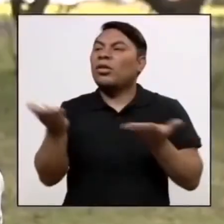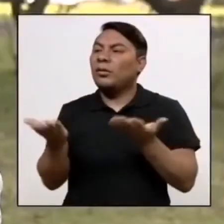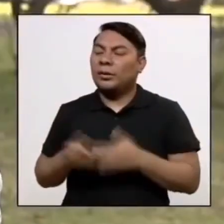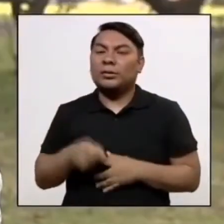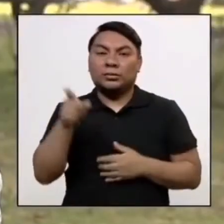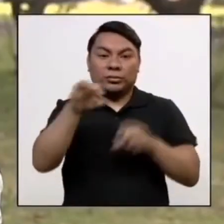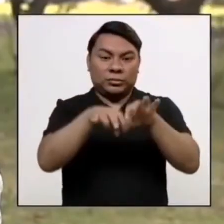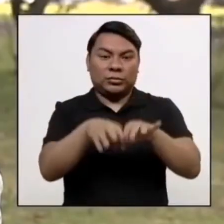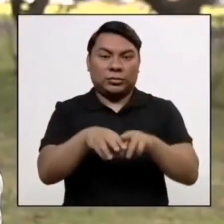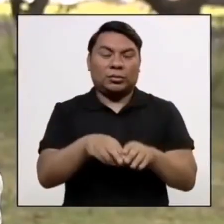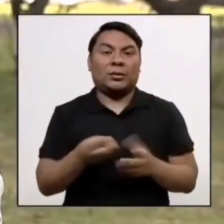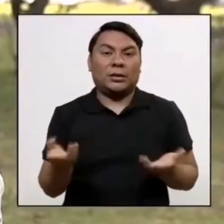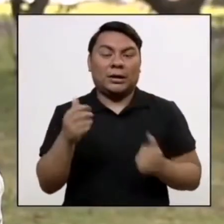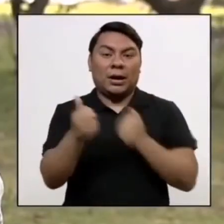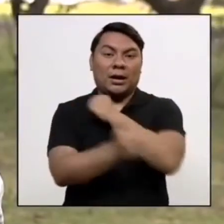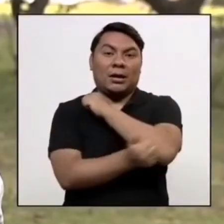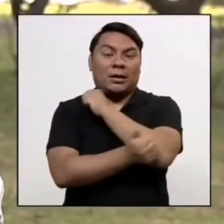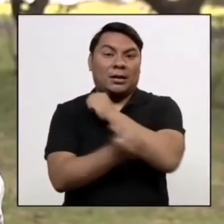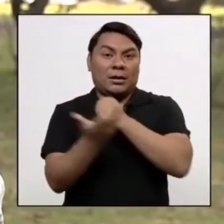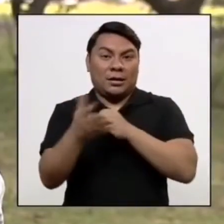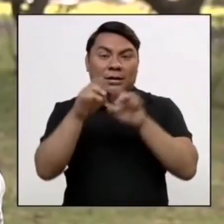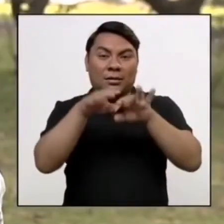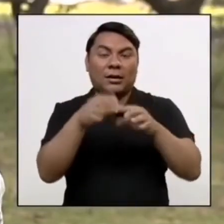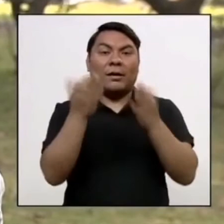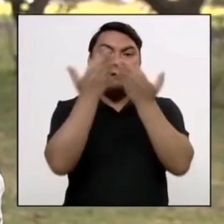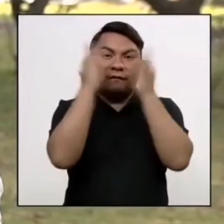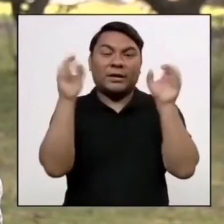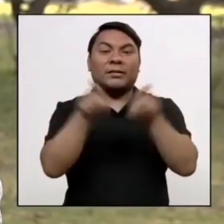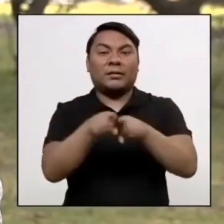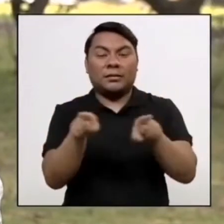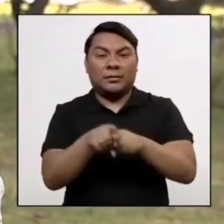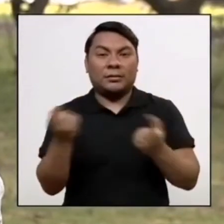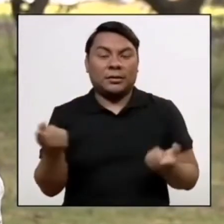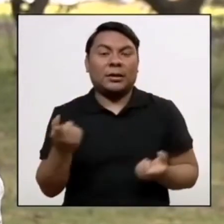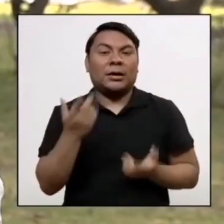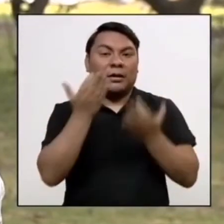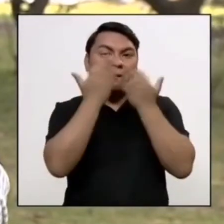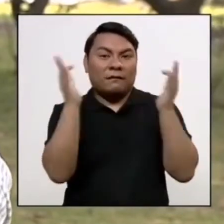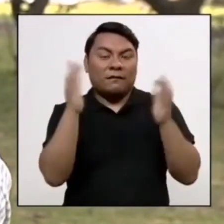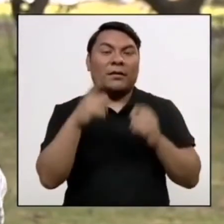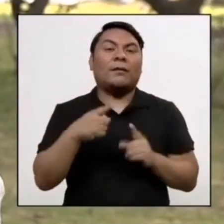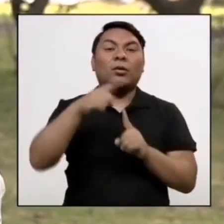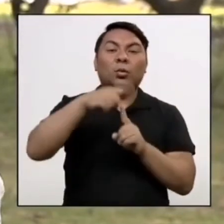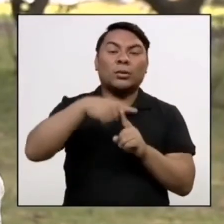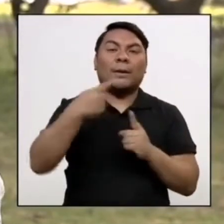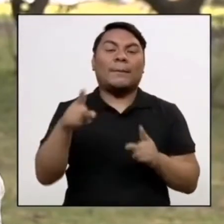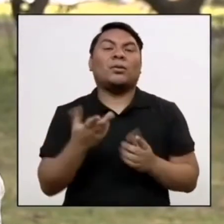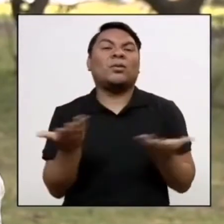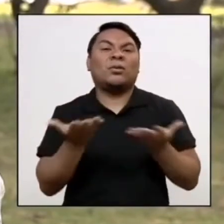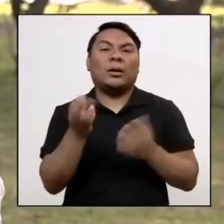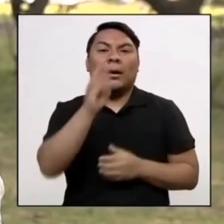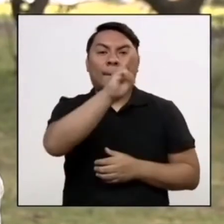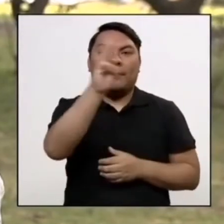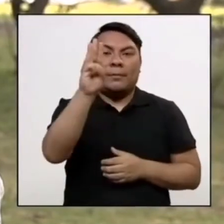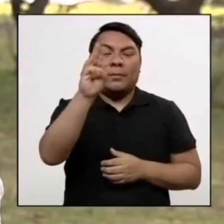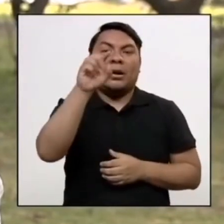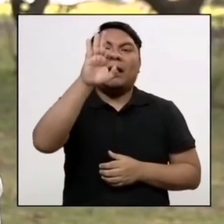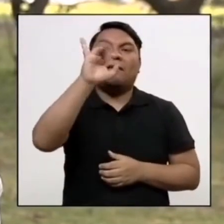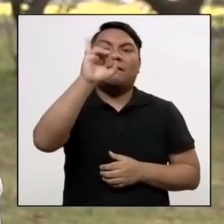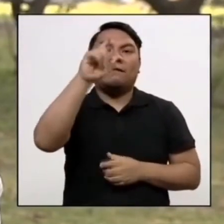que escribirnos a la página de la Academia, y no solamente en las redes sociales también, que es el Facebook y Twitter, pero en la página de la Academia, que es